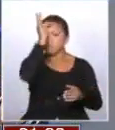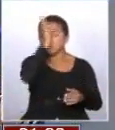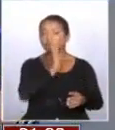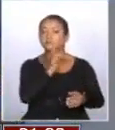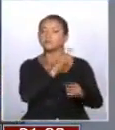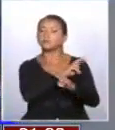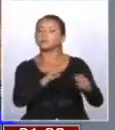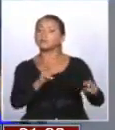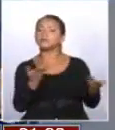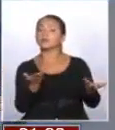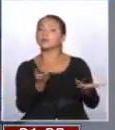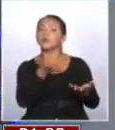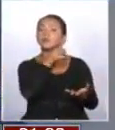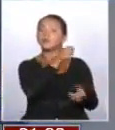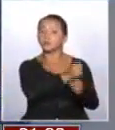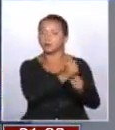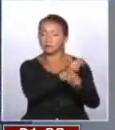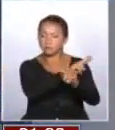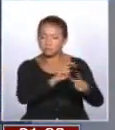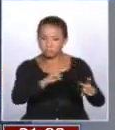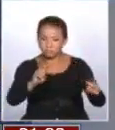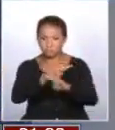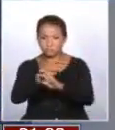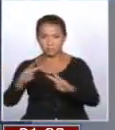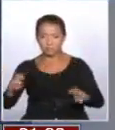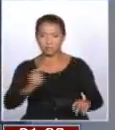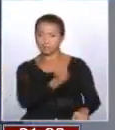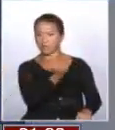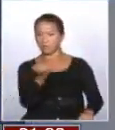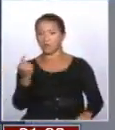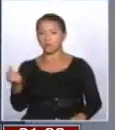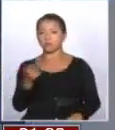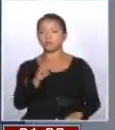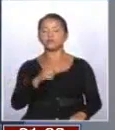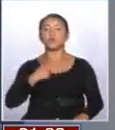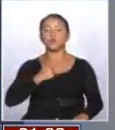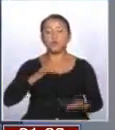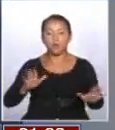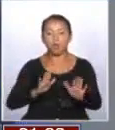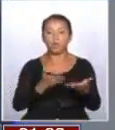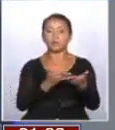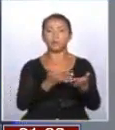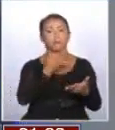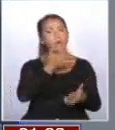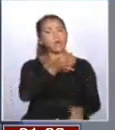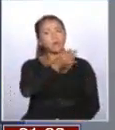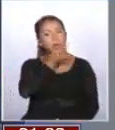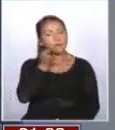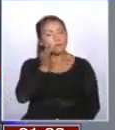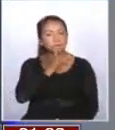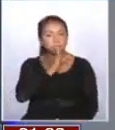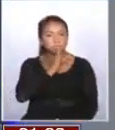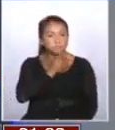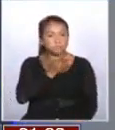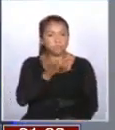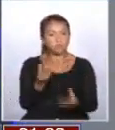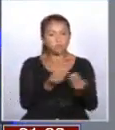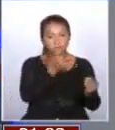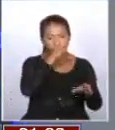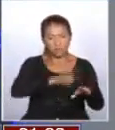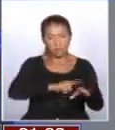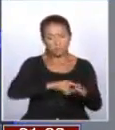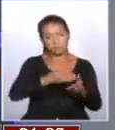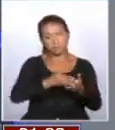Estado, funcionarios de gobierno, sus conductas respecto de haber dejado pasar probablemente mucho tiempo la